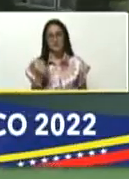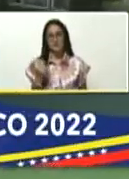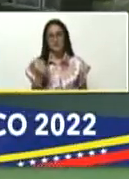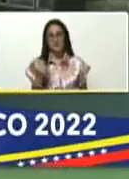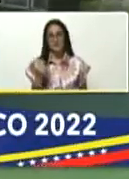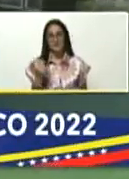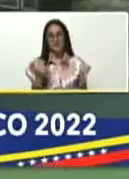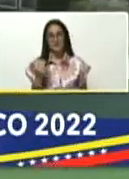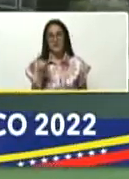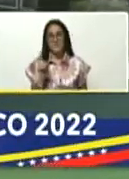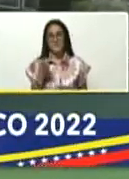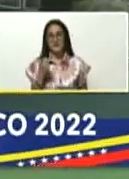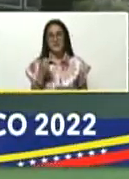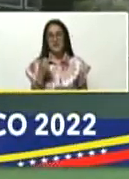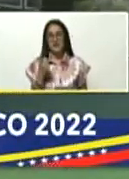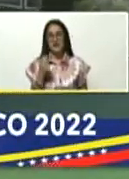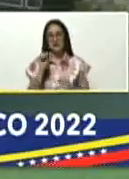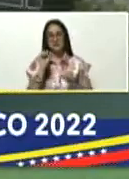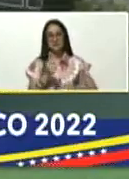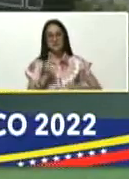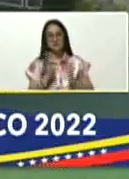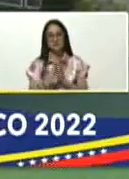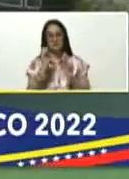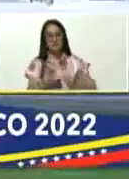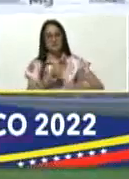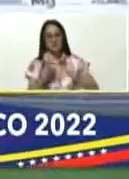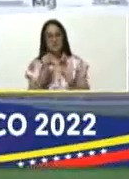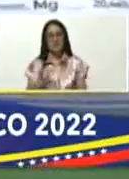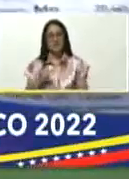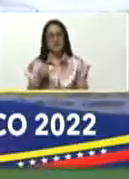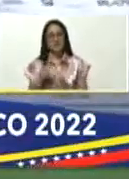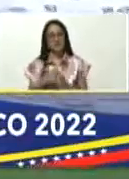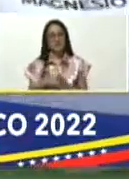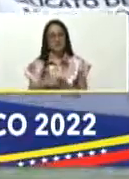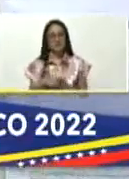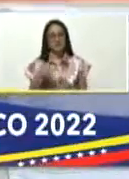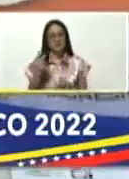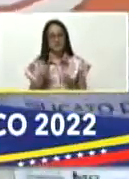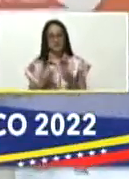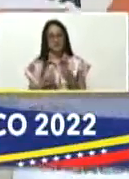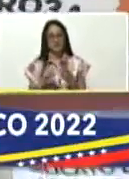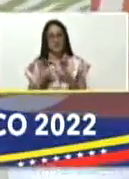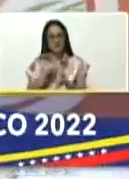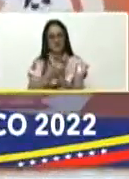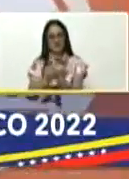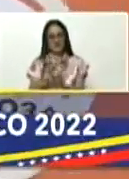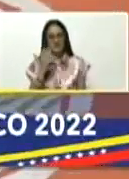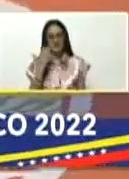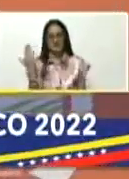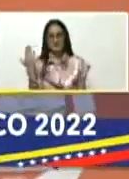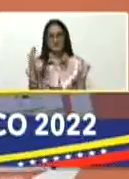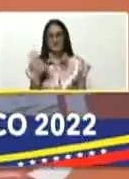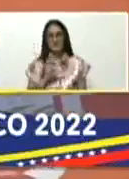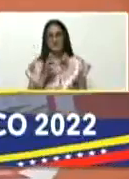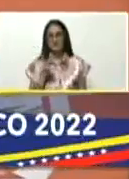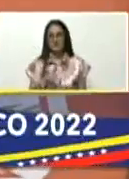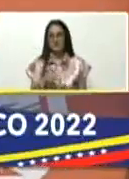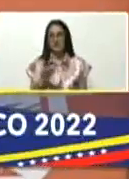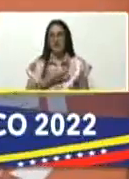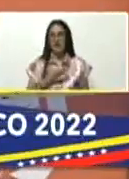Le tocó en la primera San Juan de los Morros, a Valle de la Pascua en la segunda y ahora a Calabozo. Aquí tenemos a nuestro alcalde. Yo quiero